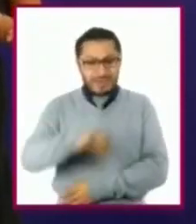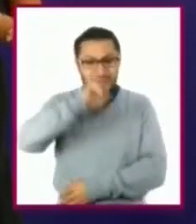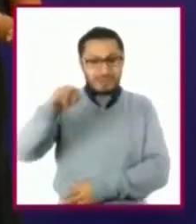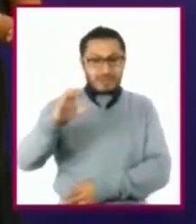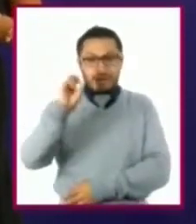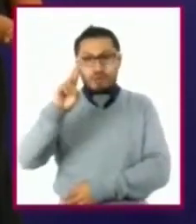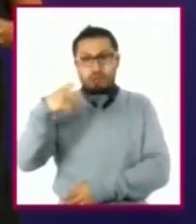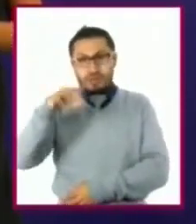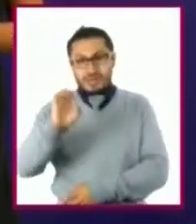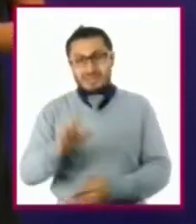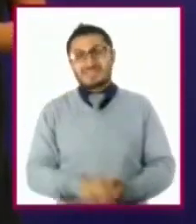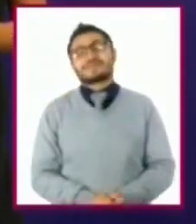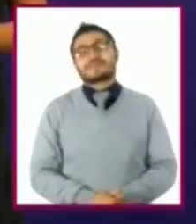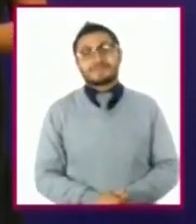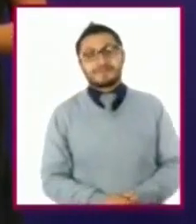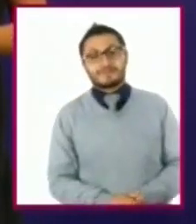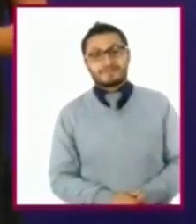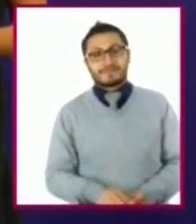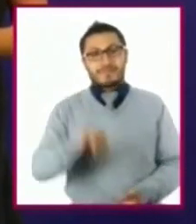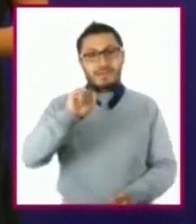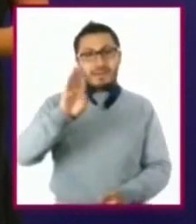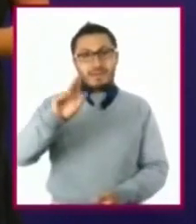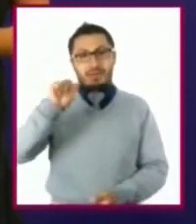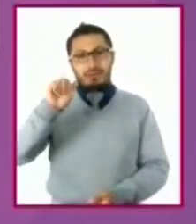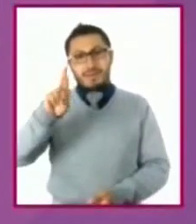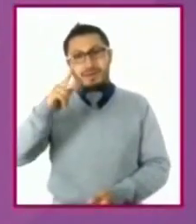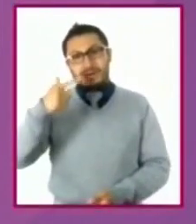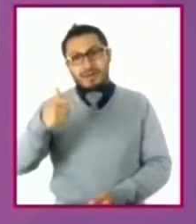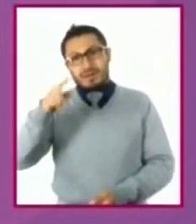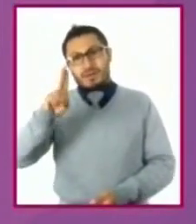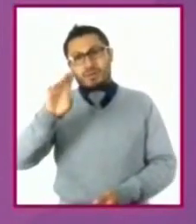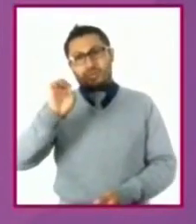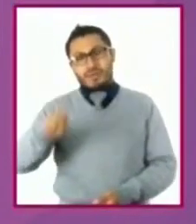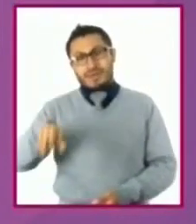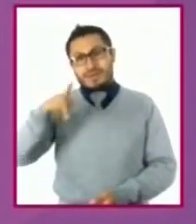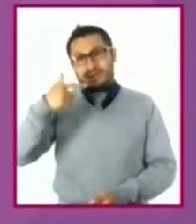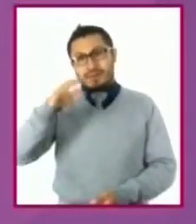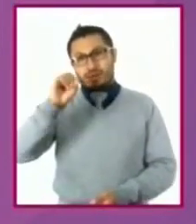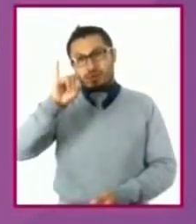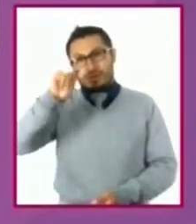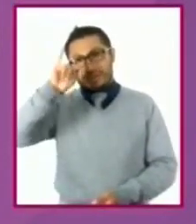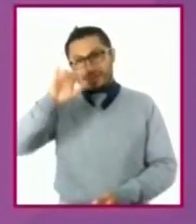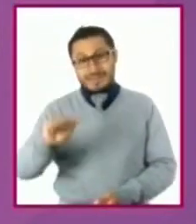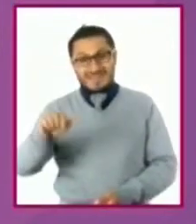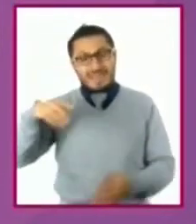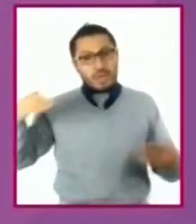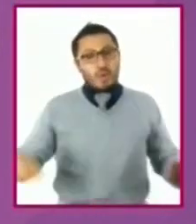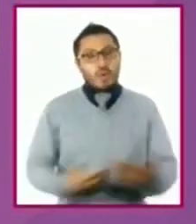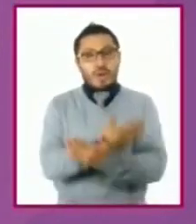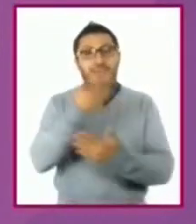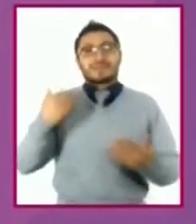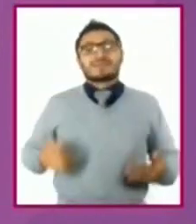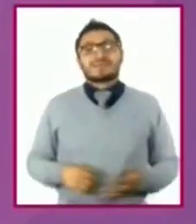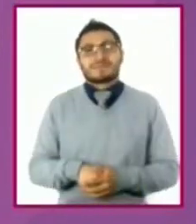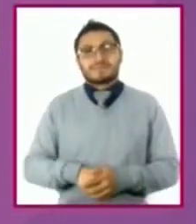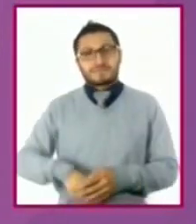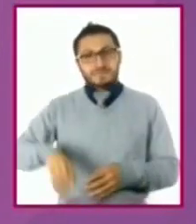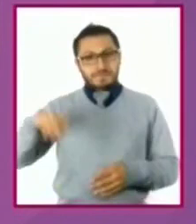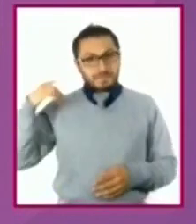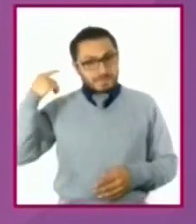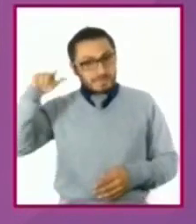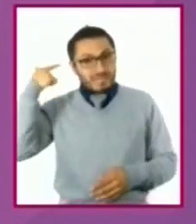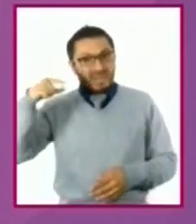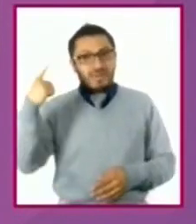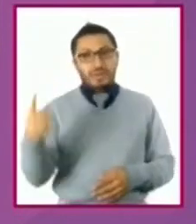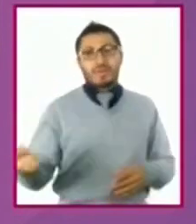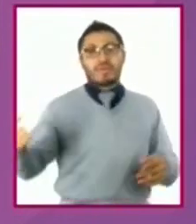Ibargüengoitia. Jorge Ibargüengoitia nació en la ciudad de Guanajuato en 1928 y escribió no